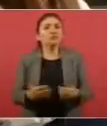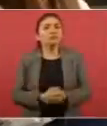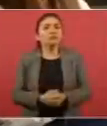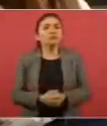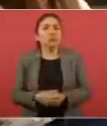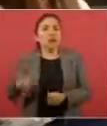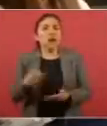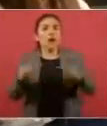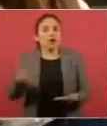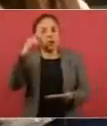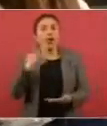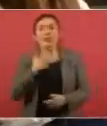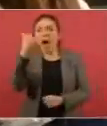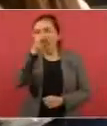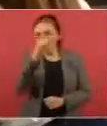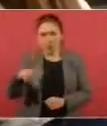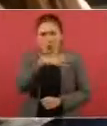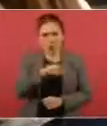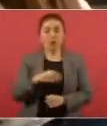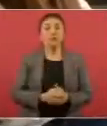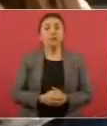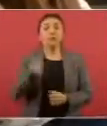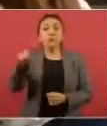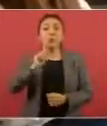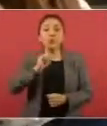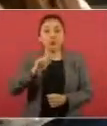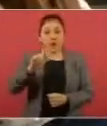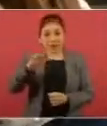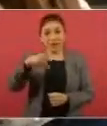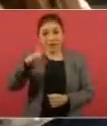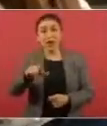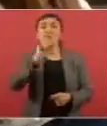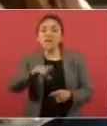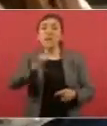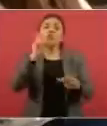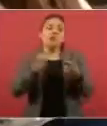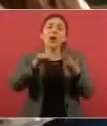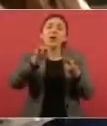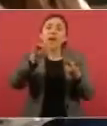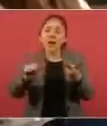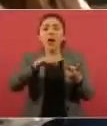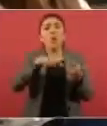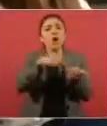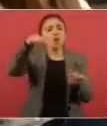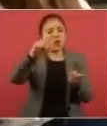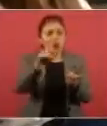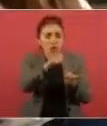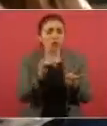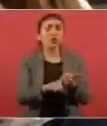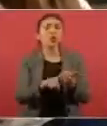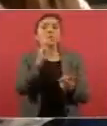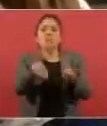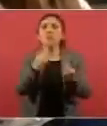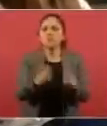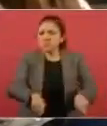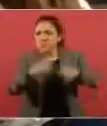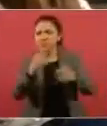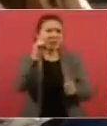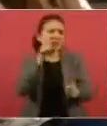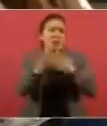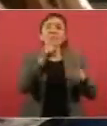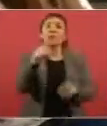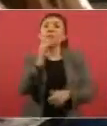el trastorno de espectro autista, y se convierte en Luz Raquel Padilla, se suma a otros nombres como el de Liliana en Nuevo León, quien también fue violada y después intentó ser